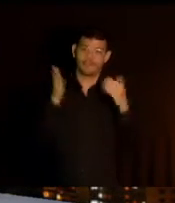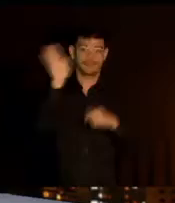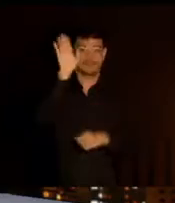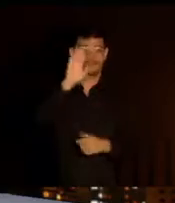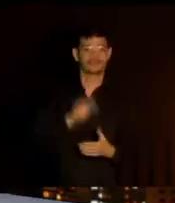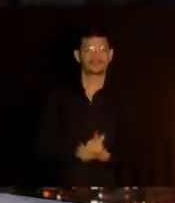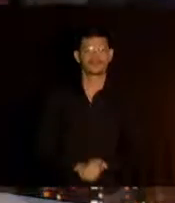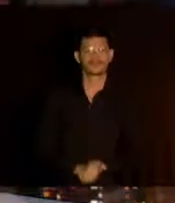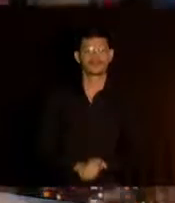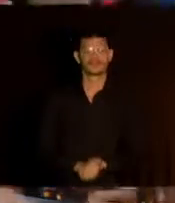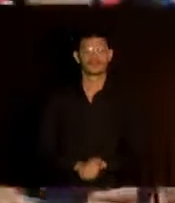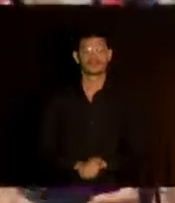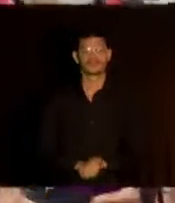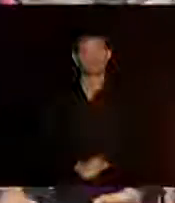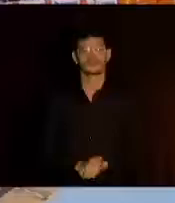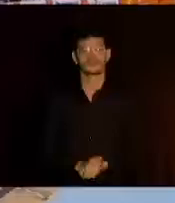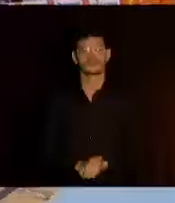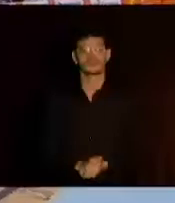pronto.